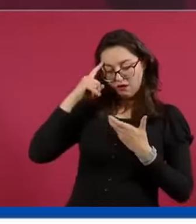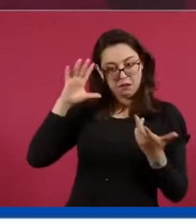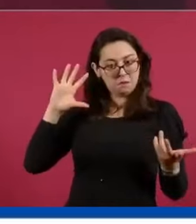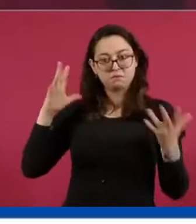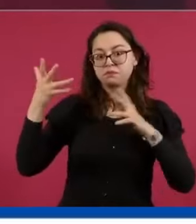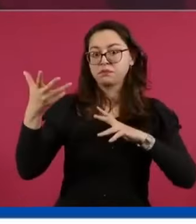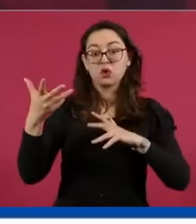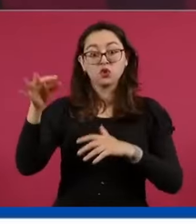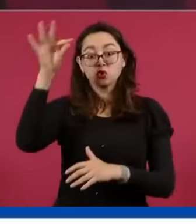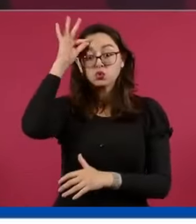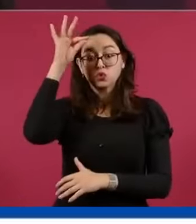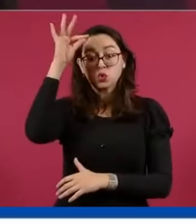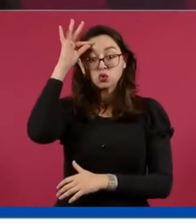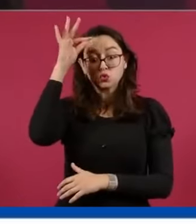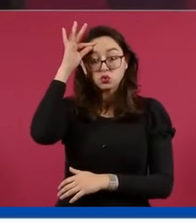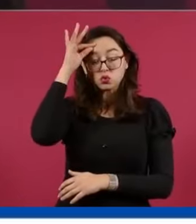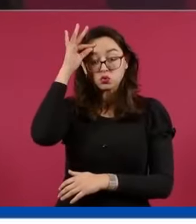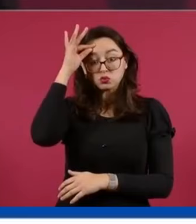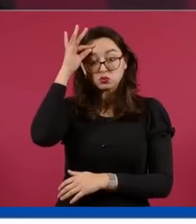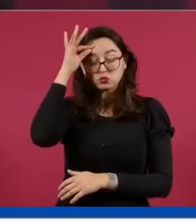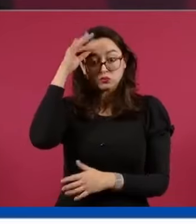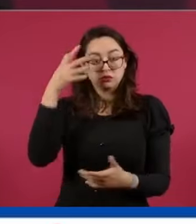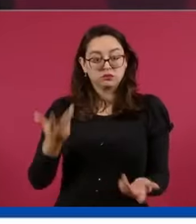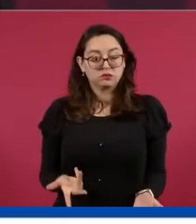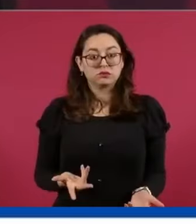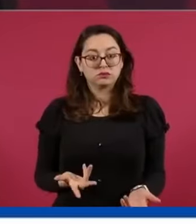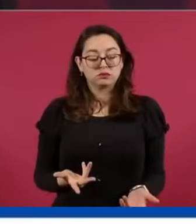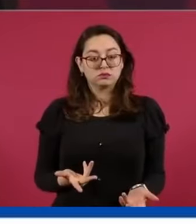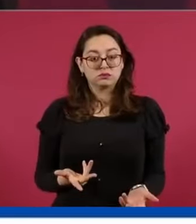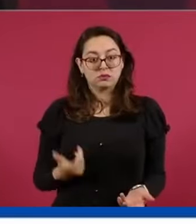y a los tontos los vuelve locos,